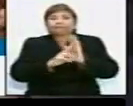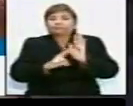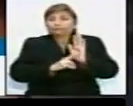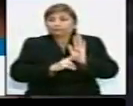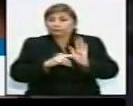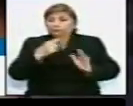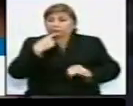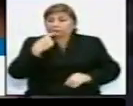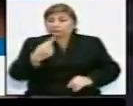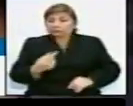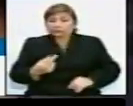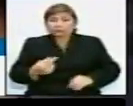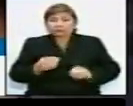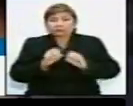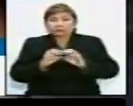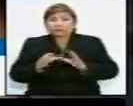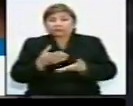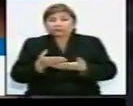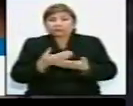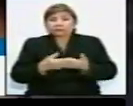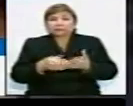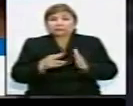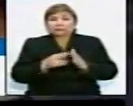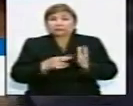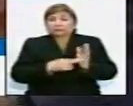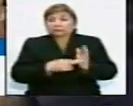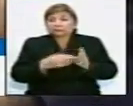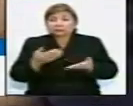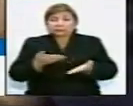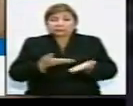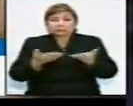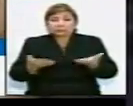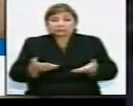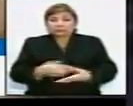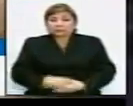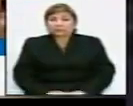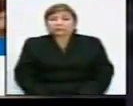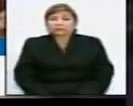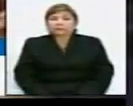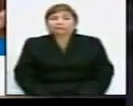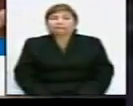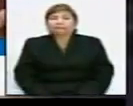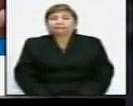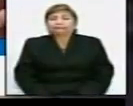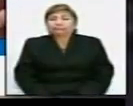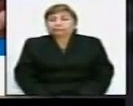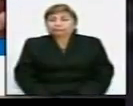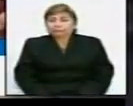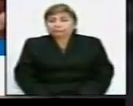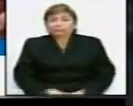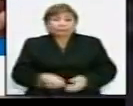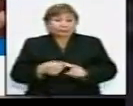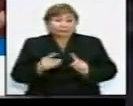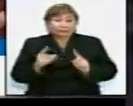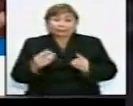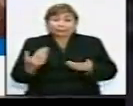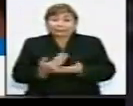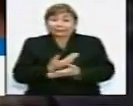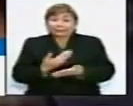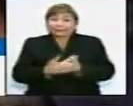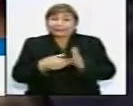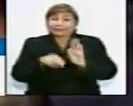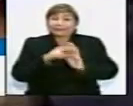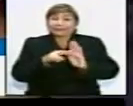ha eliminado, como dije hace un momento, la relación de adherentes por el padrón de afiliados que usted ha mencionado. Pero la nueva normativa